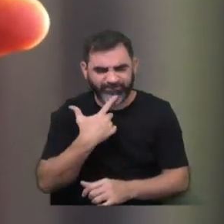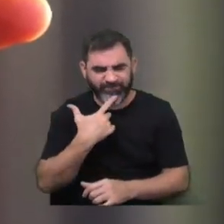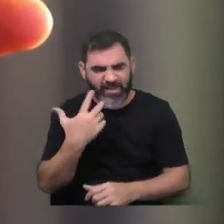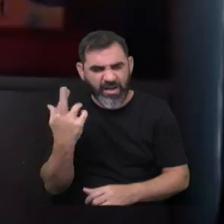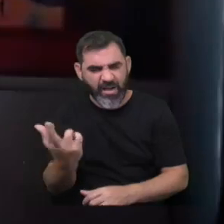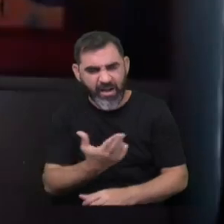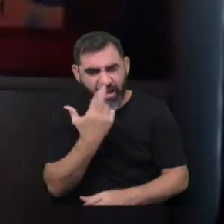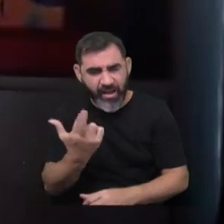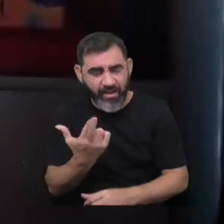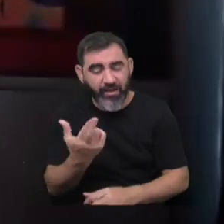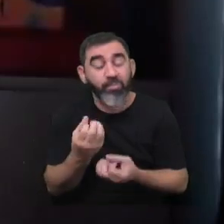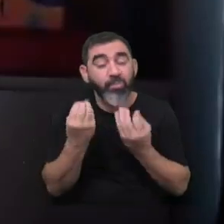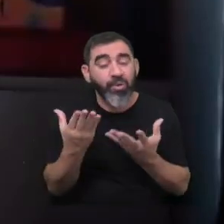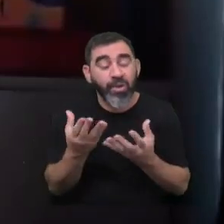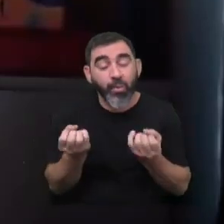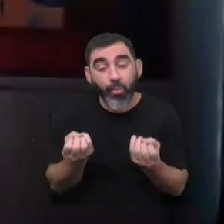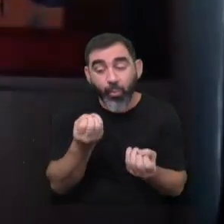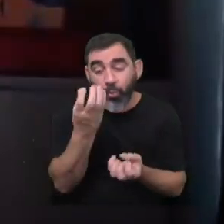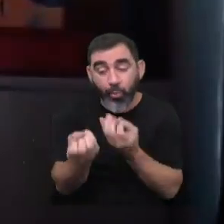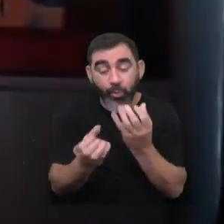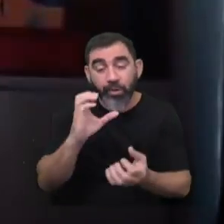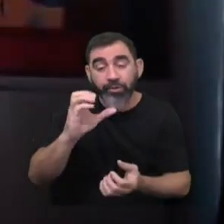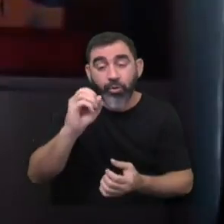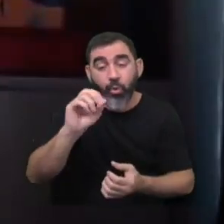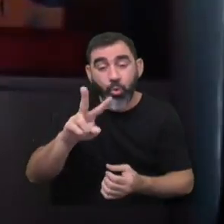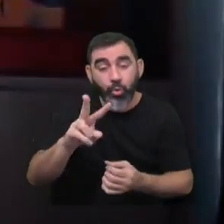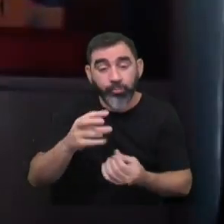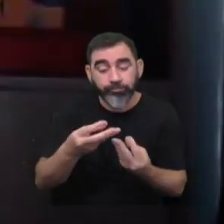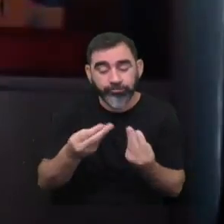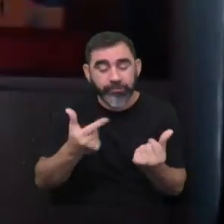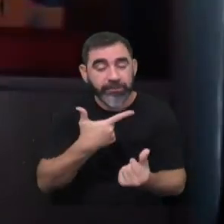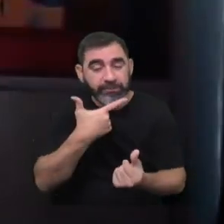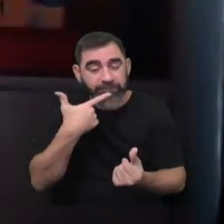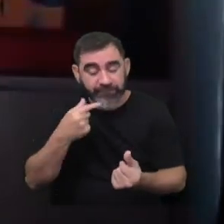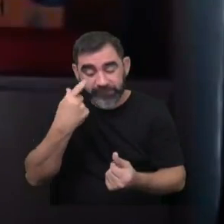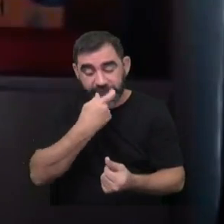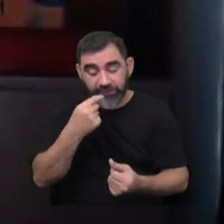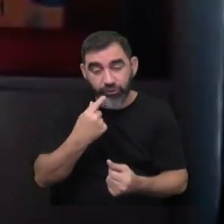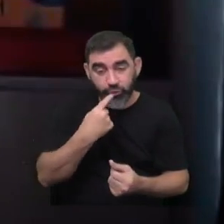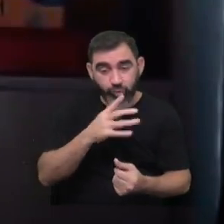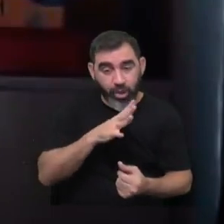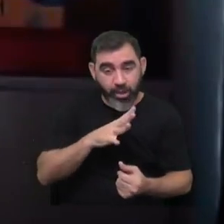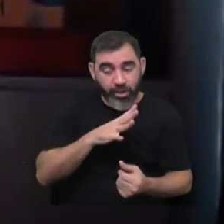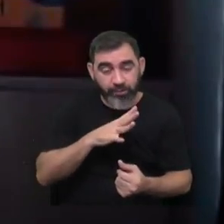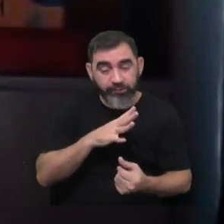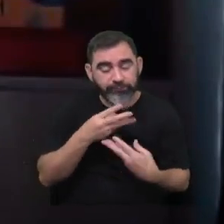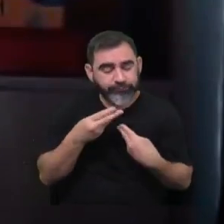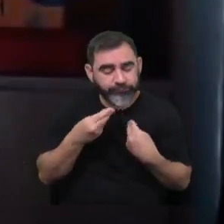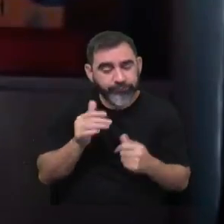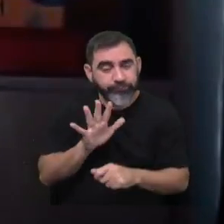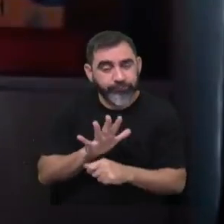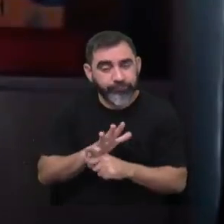plana, y eso es porque las burbujas de CO2 estimulan receptores sensoriales que tenemos en la boca, que generan esa sensación como